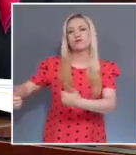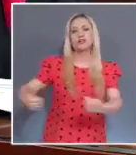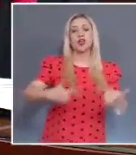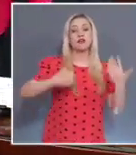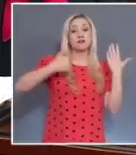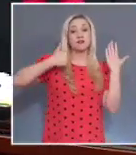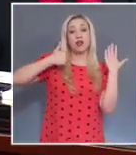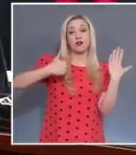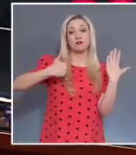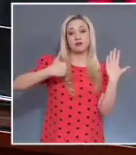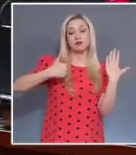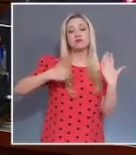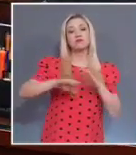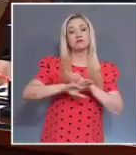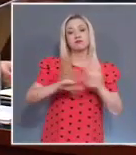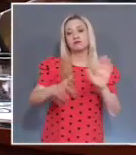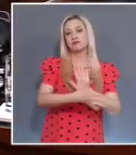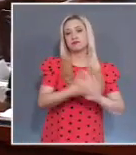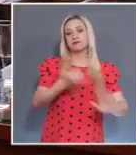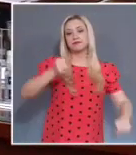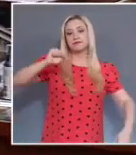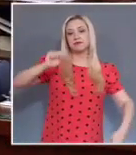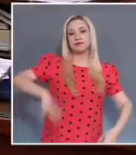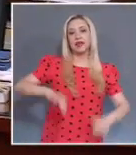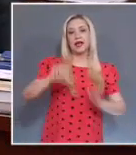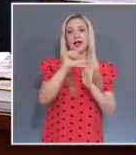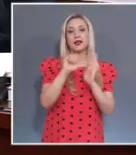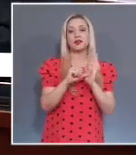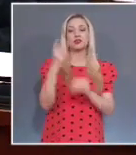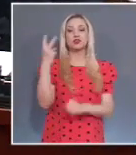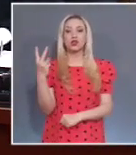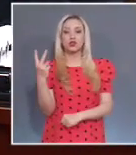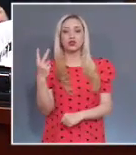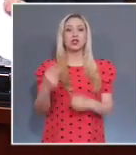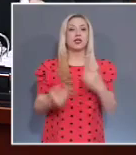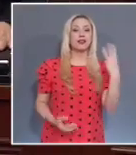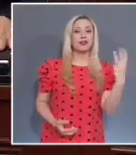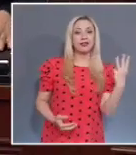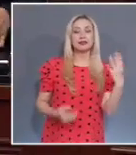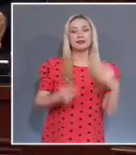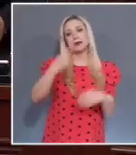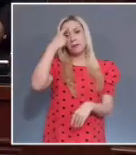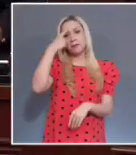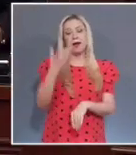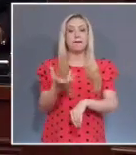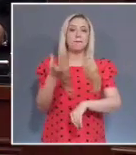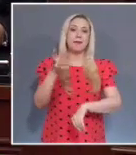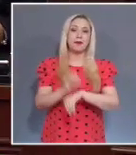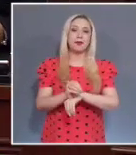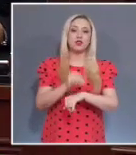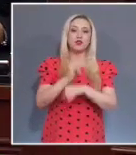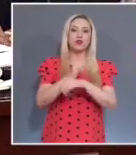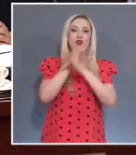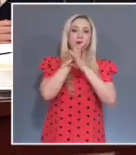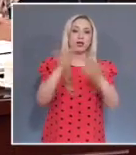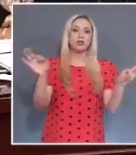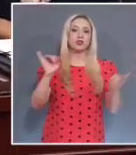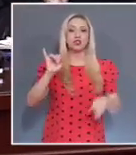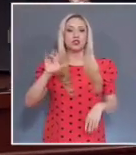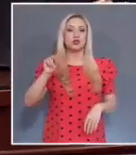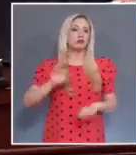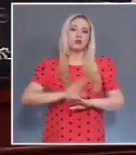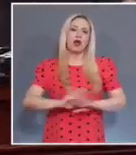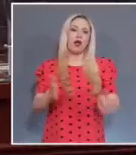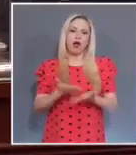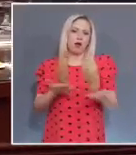para invalidar los artículos 2 y 3 del acuerdo sobre el régimen de autorizaciones. Los efectos de la resolución serán